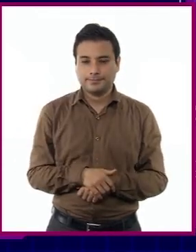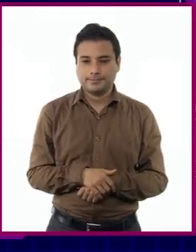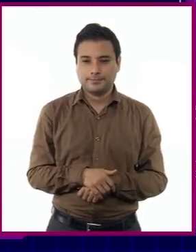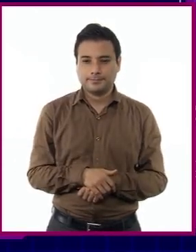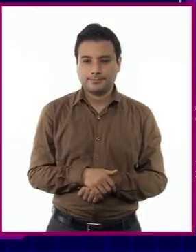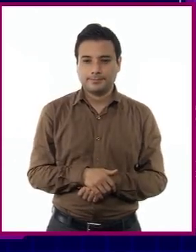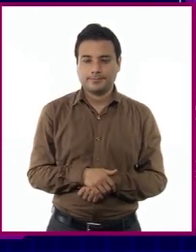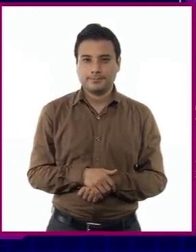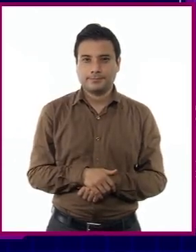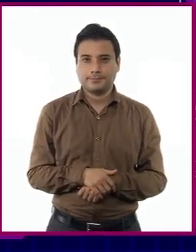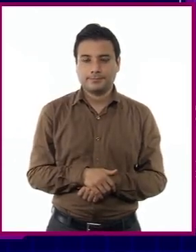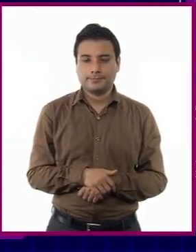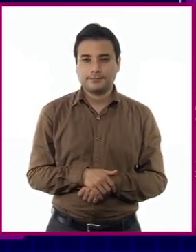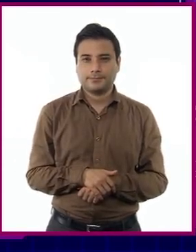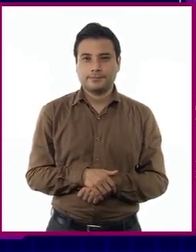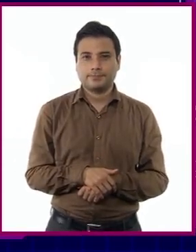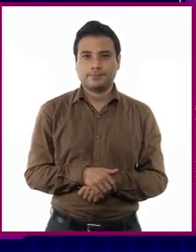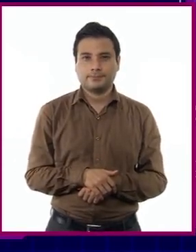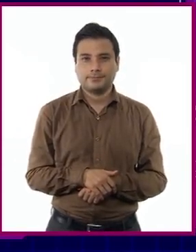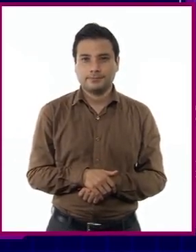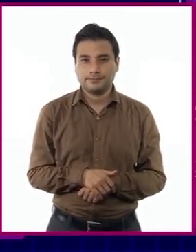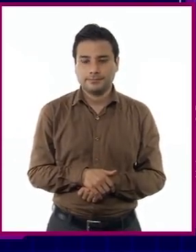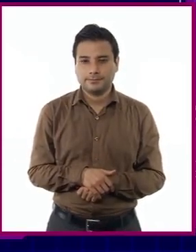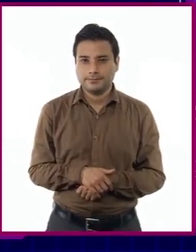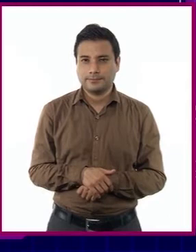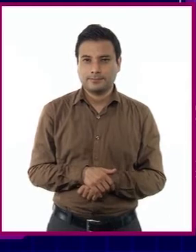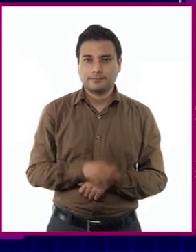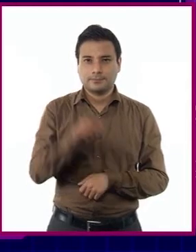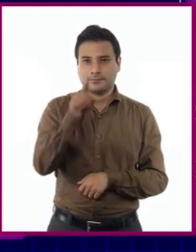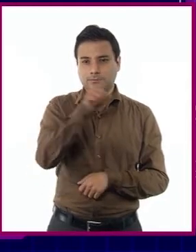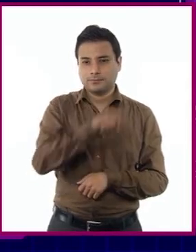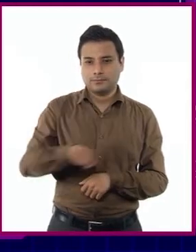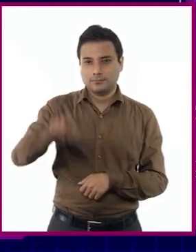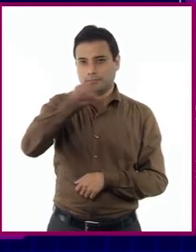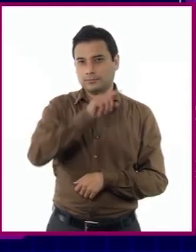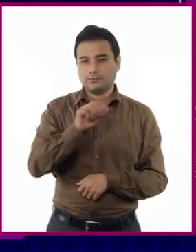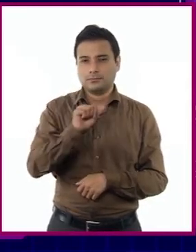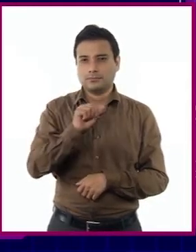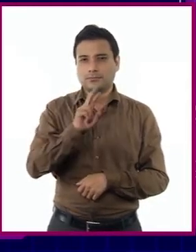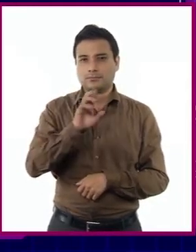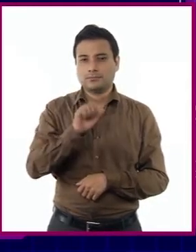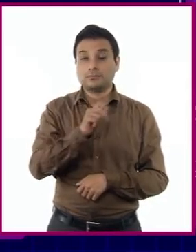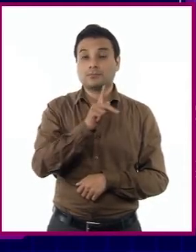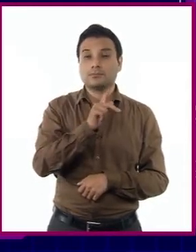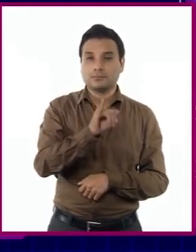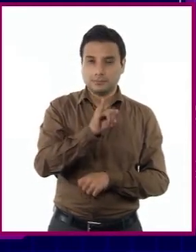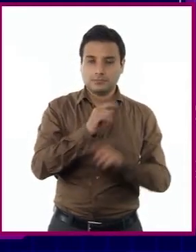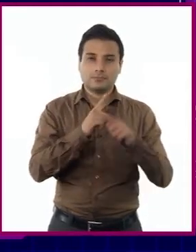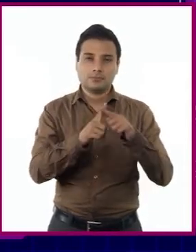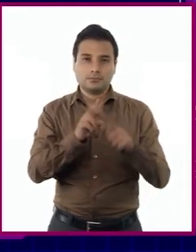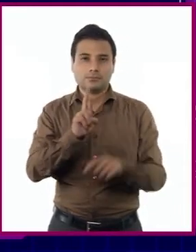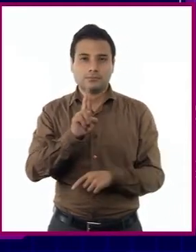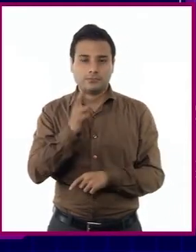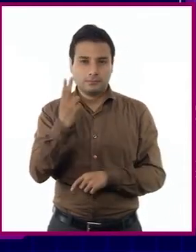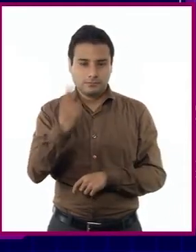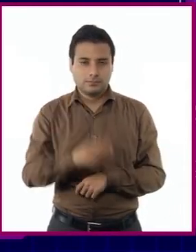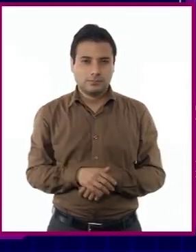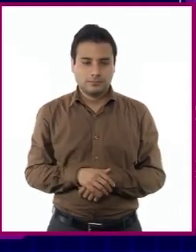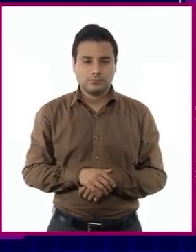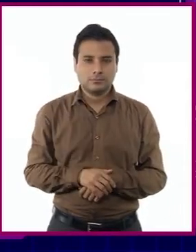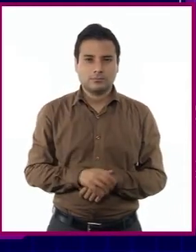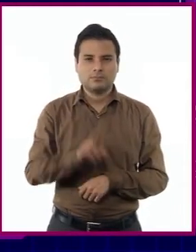como el área de un círculo es pi o radio al cuadrado el volumen del cilindro